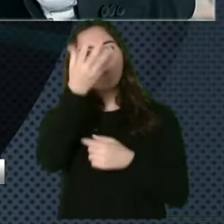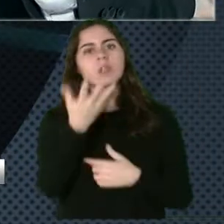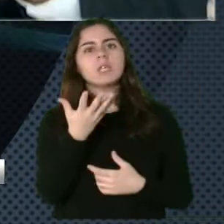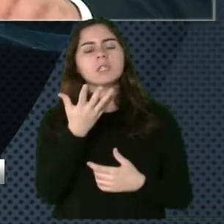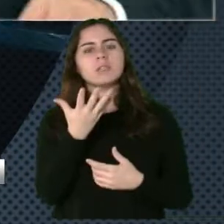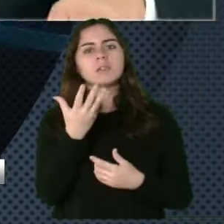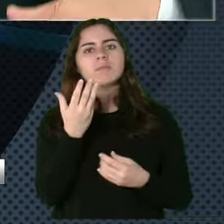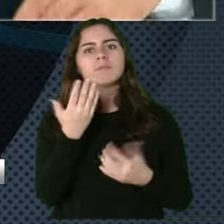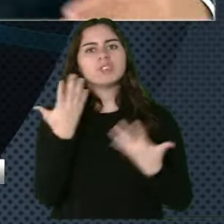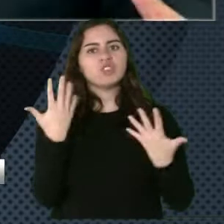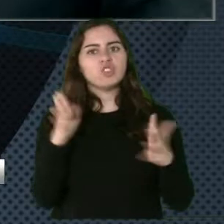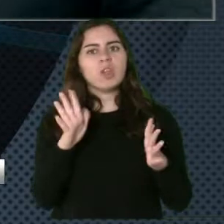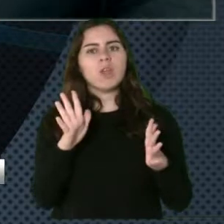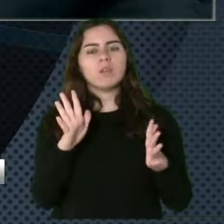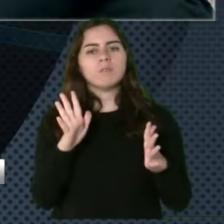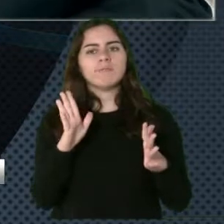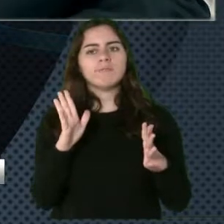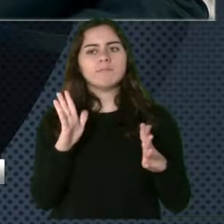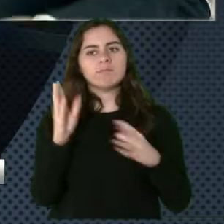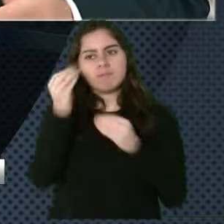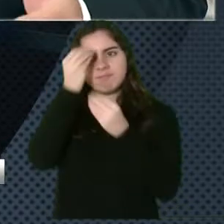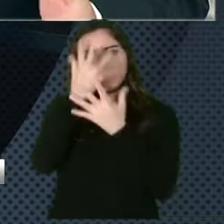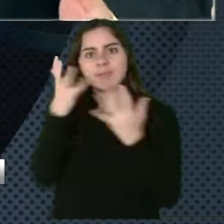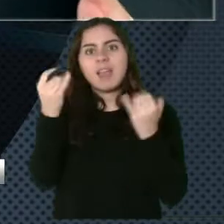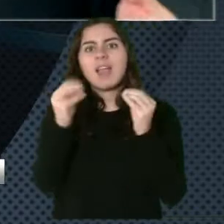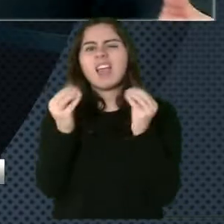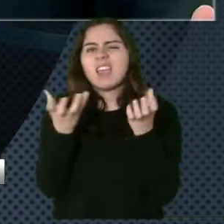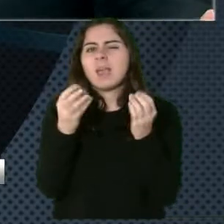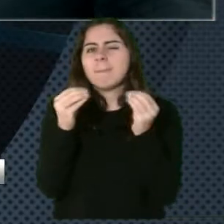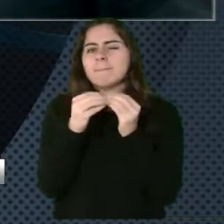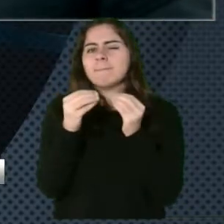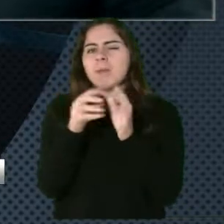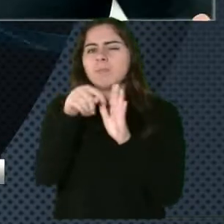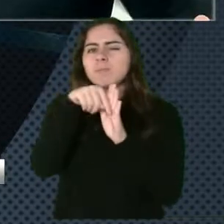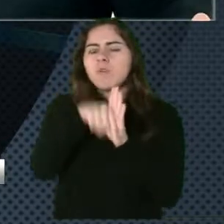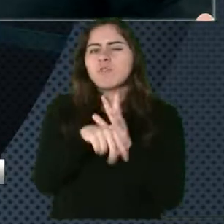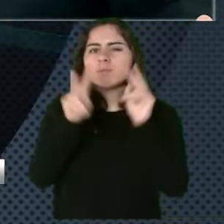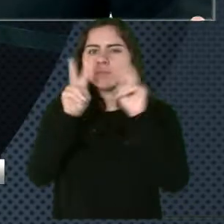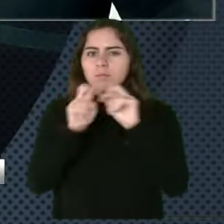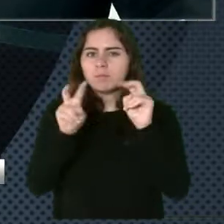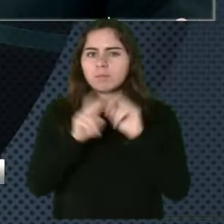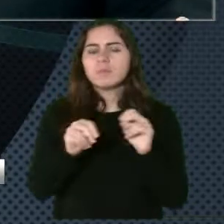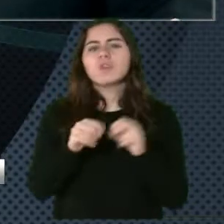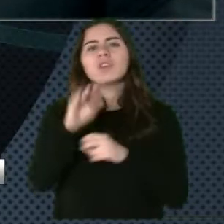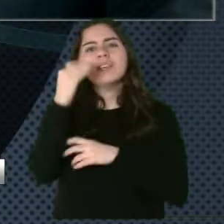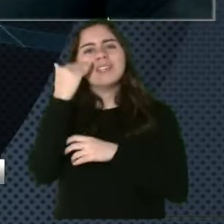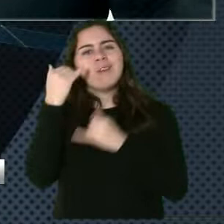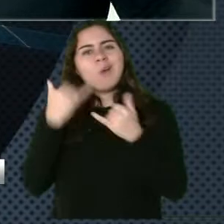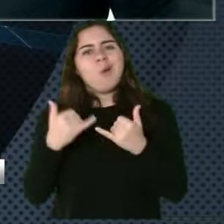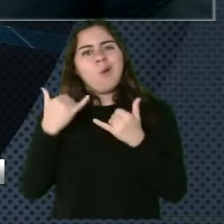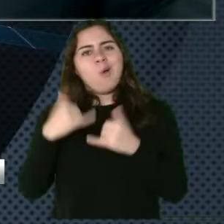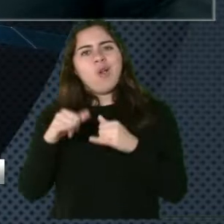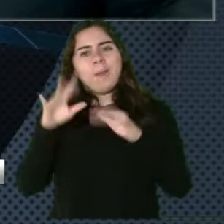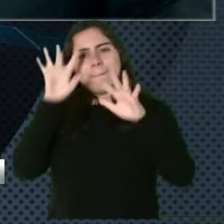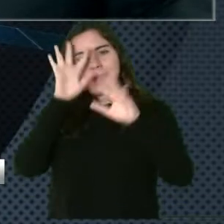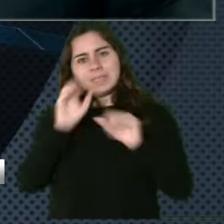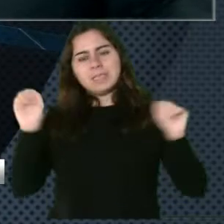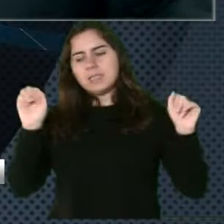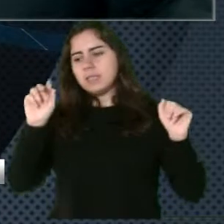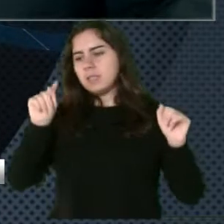reseñamos de antemano, pero que queremos profundizar. Por ejemplo, esta reforma policial que firmó hoy el